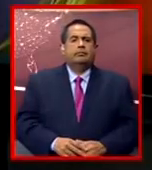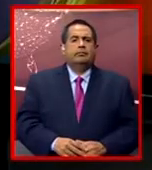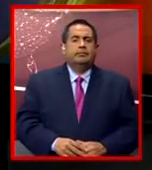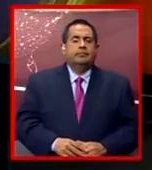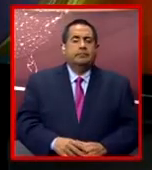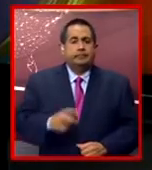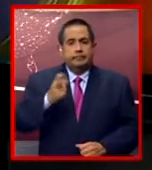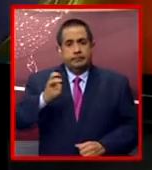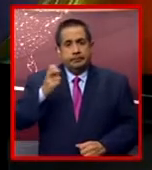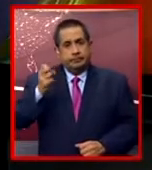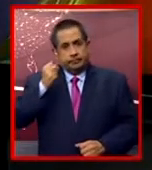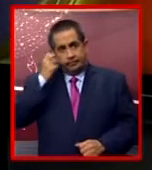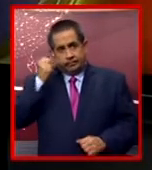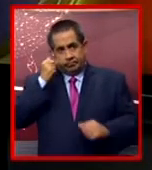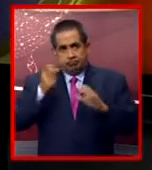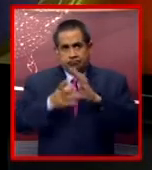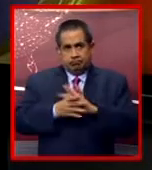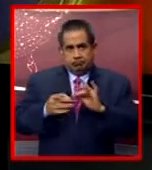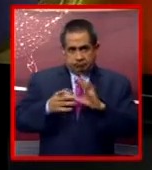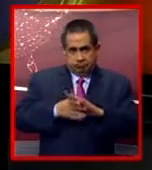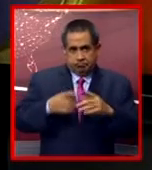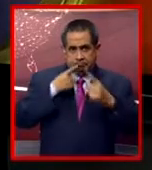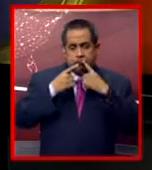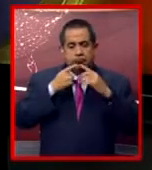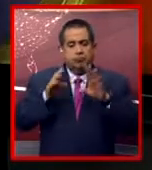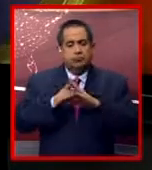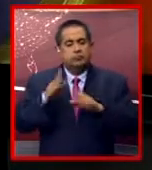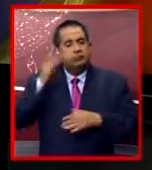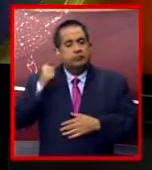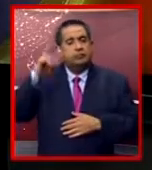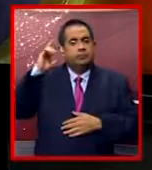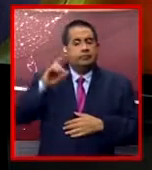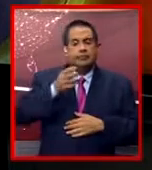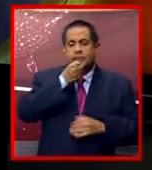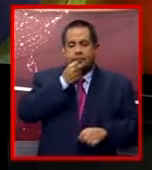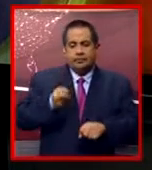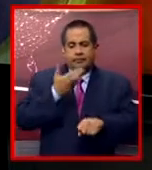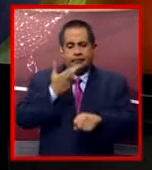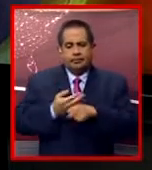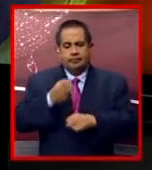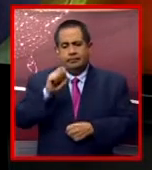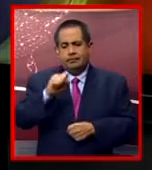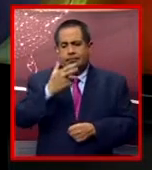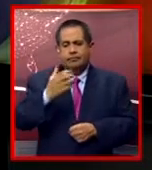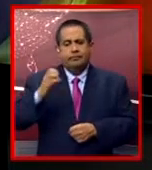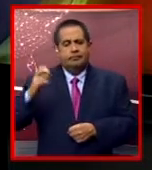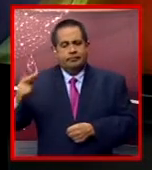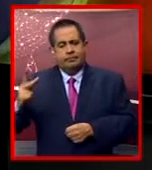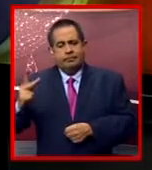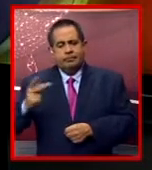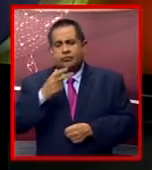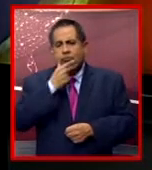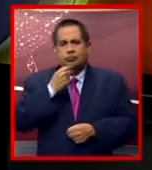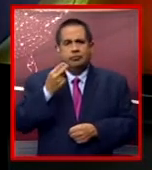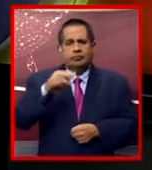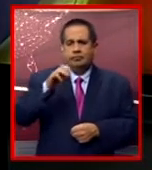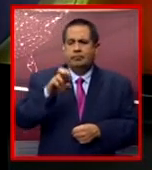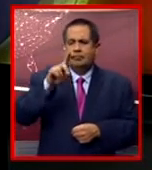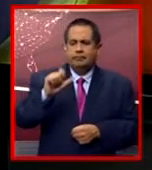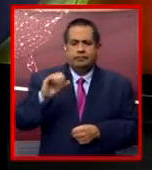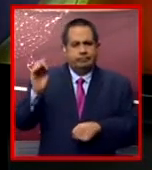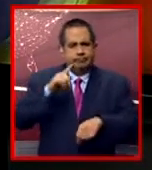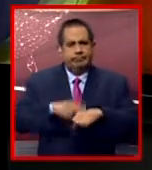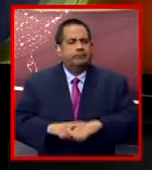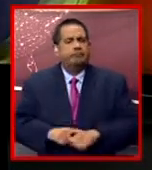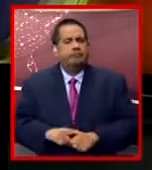Bueno, así se desarrolló esta comparecencia del entonces secretario de Hacienda y Crédito Público del Gobierno Federal.